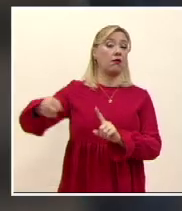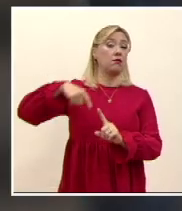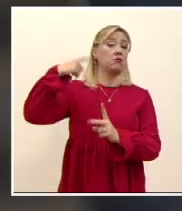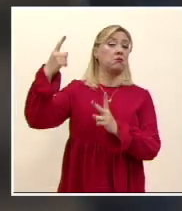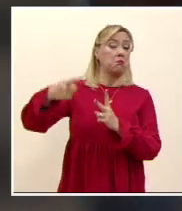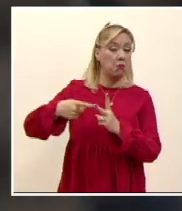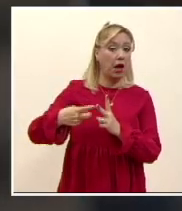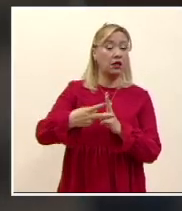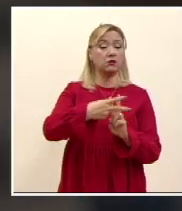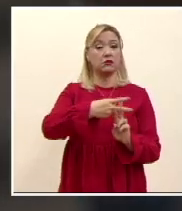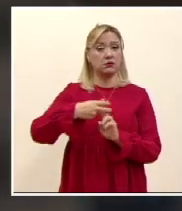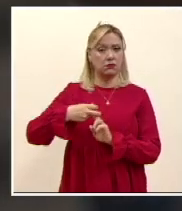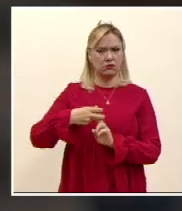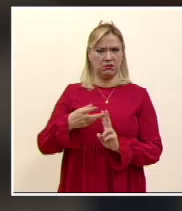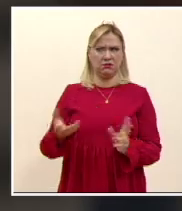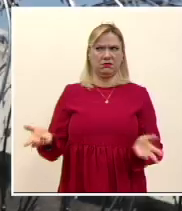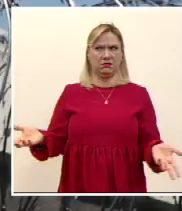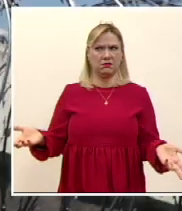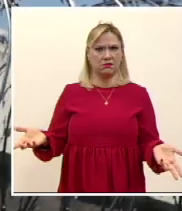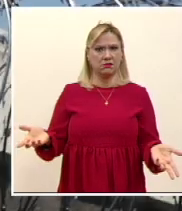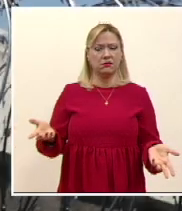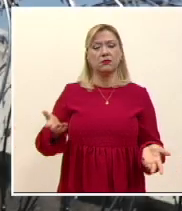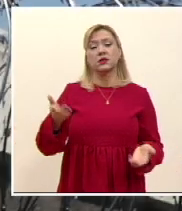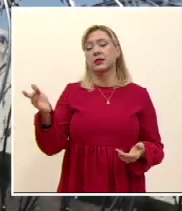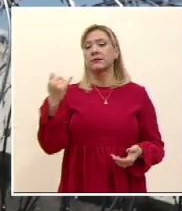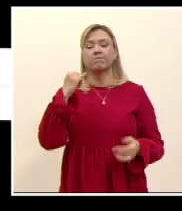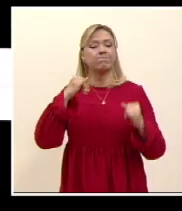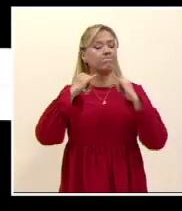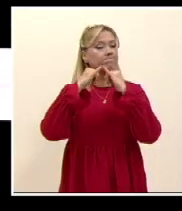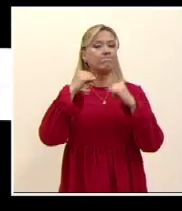a la intervención de la Defensoría Pública Federal,